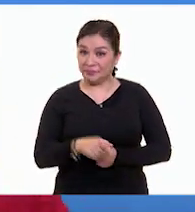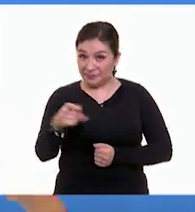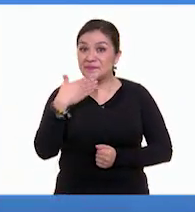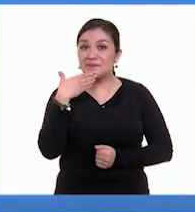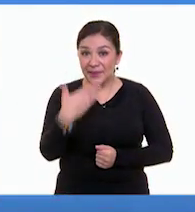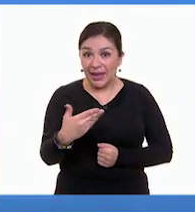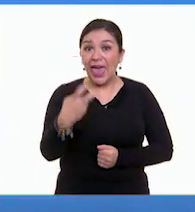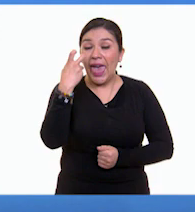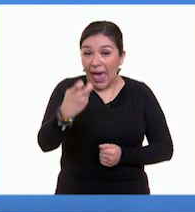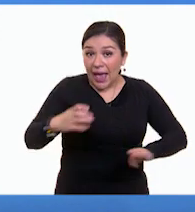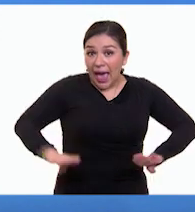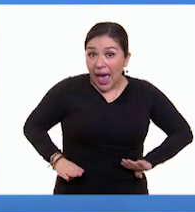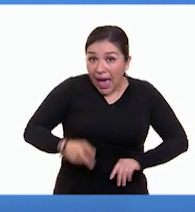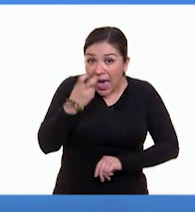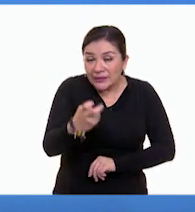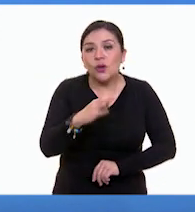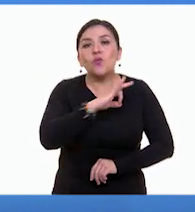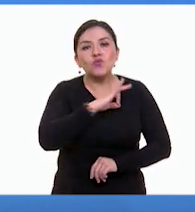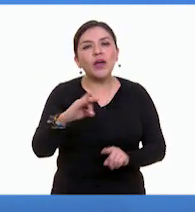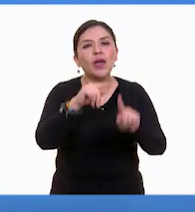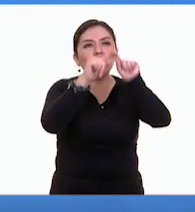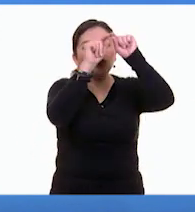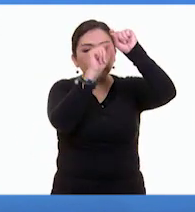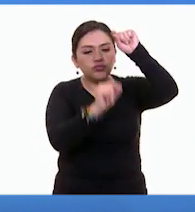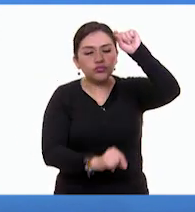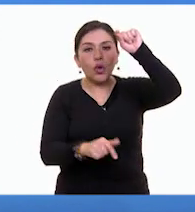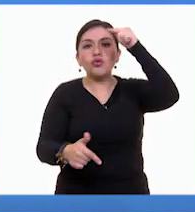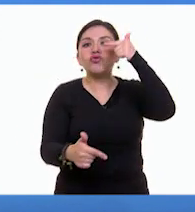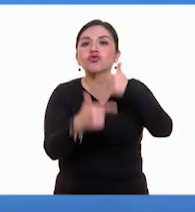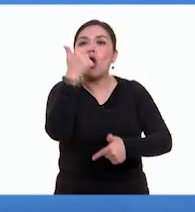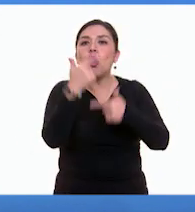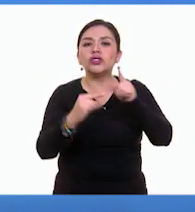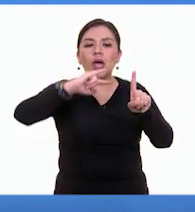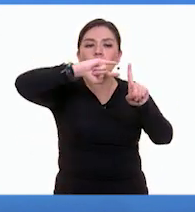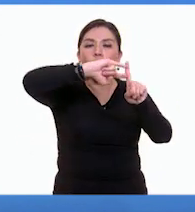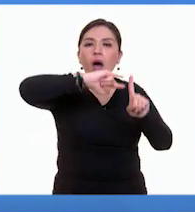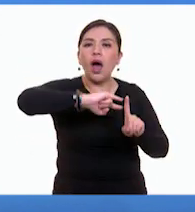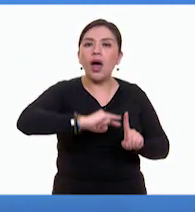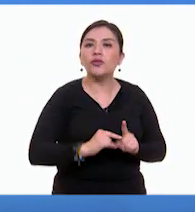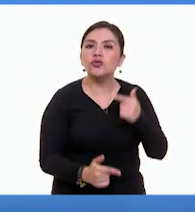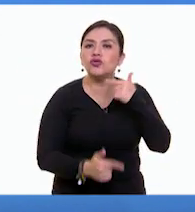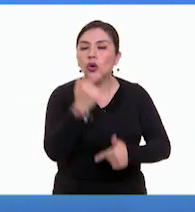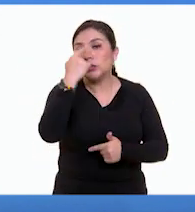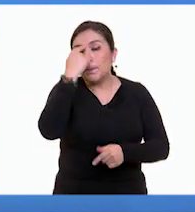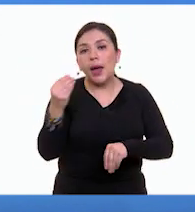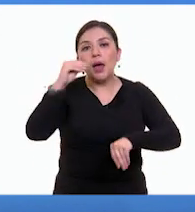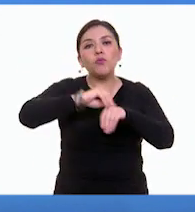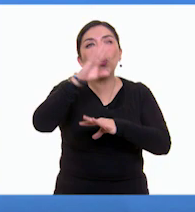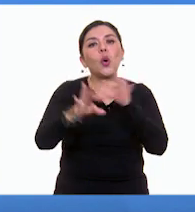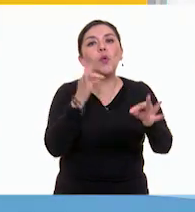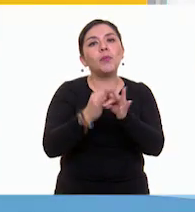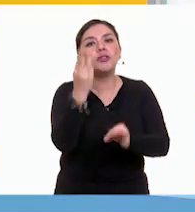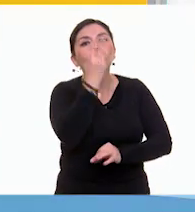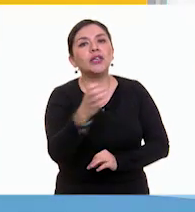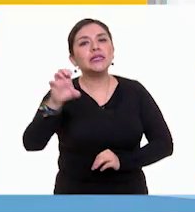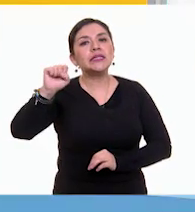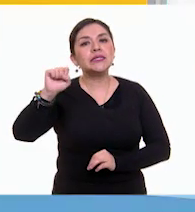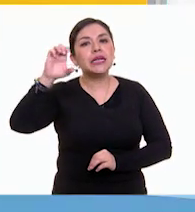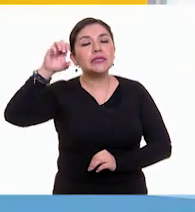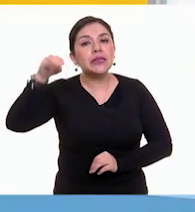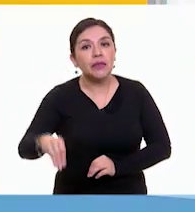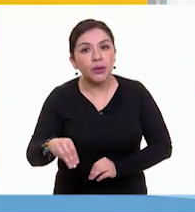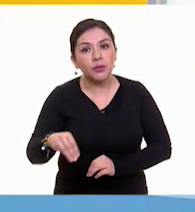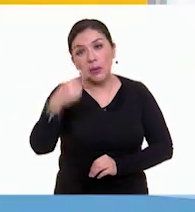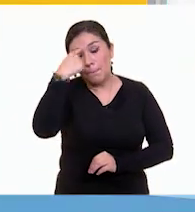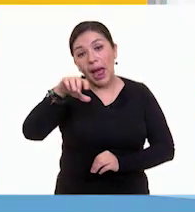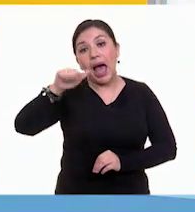bien. De esa manera ocuparías 12 losetas cuadradas para cubrir los 360